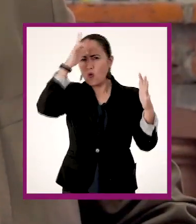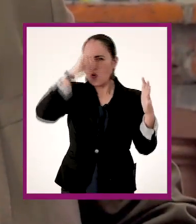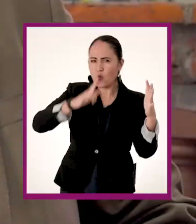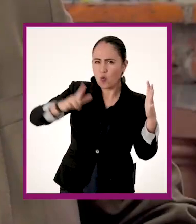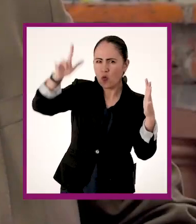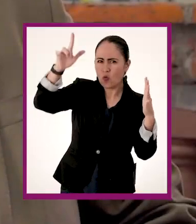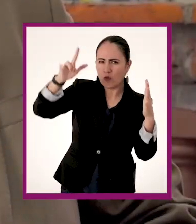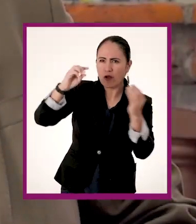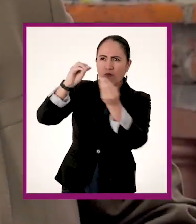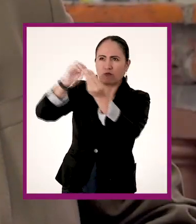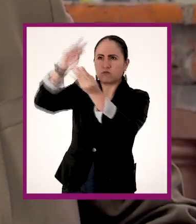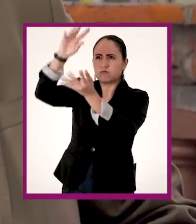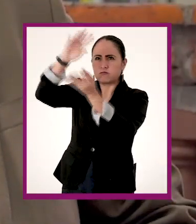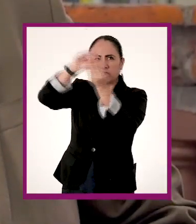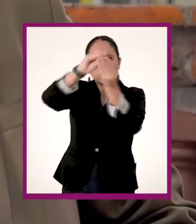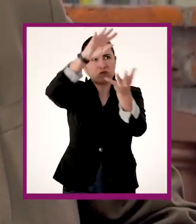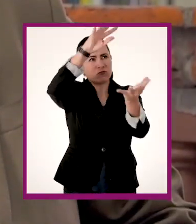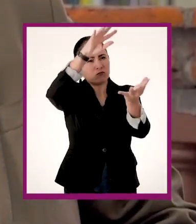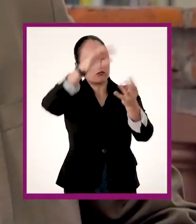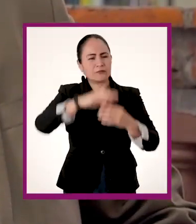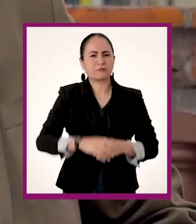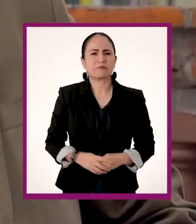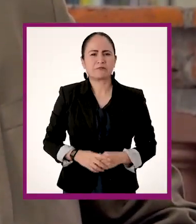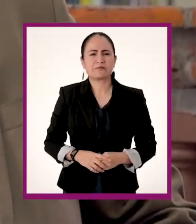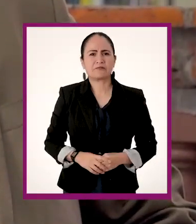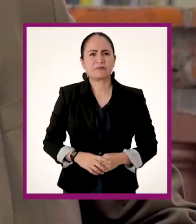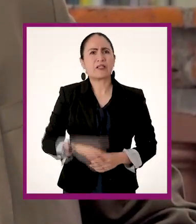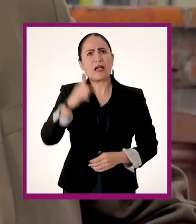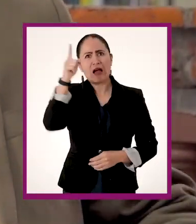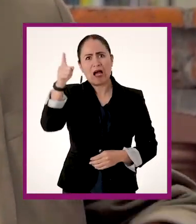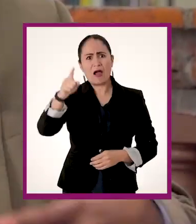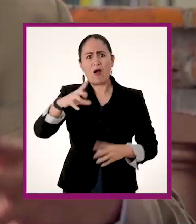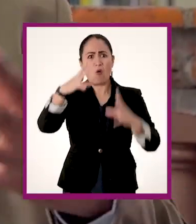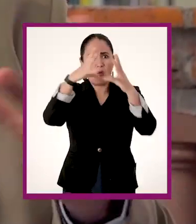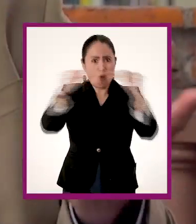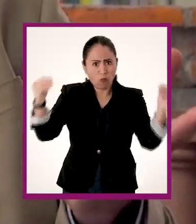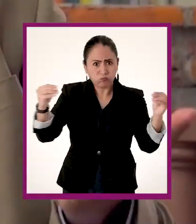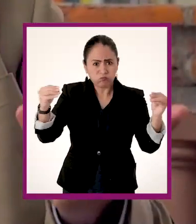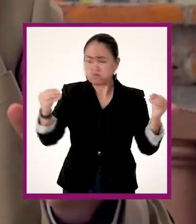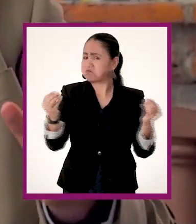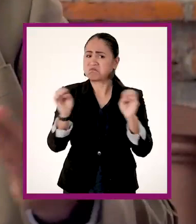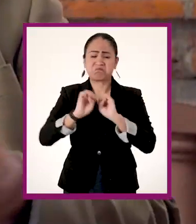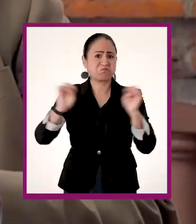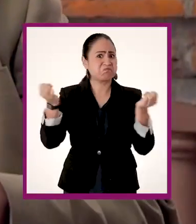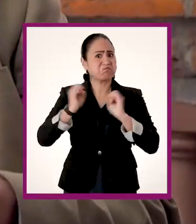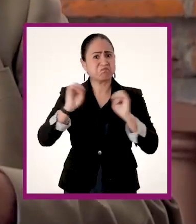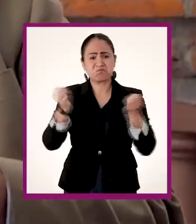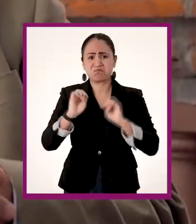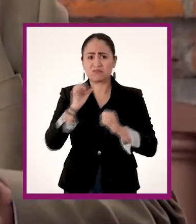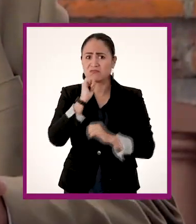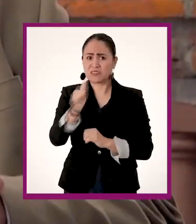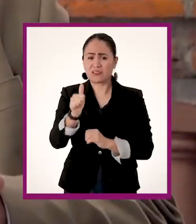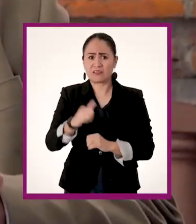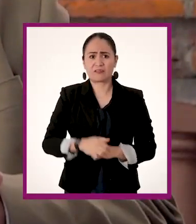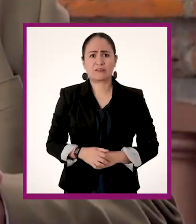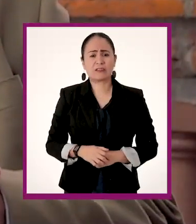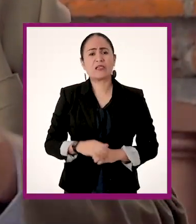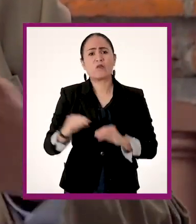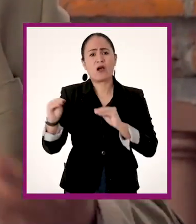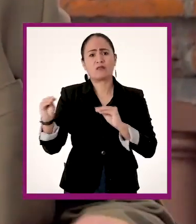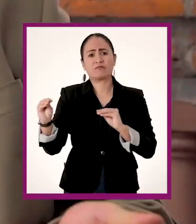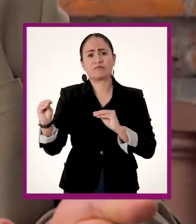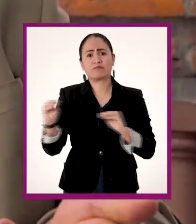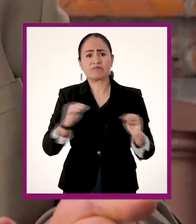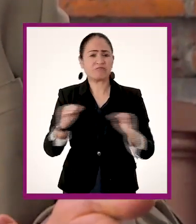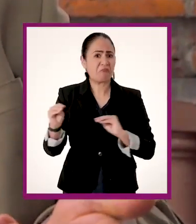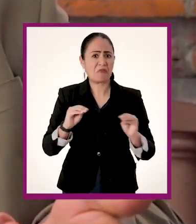y queriendo darle vida al sol y a la luna, bueno, pues una vez creados, complementando lo que tú decías, no